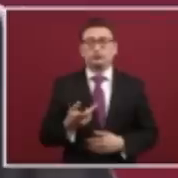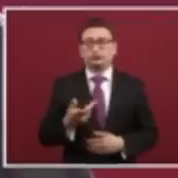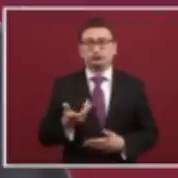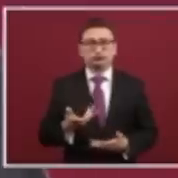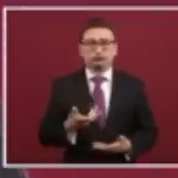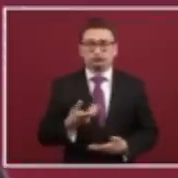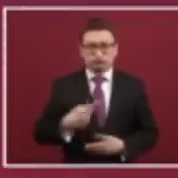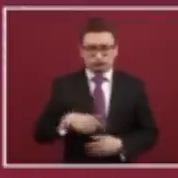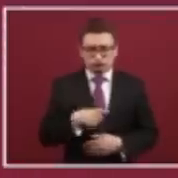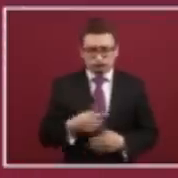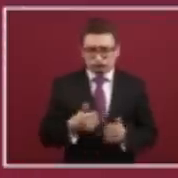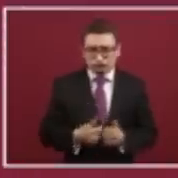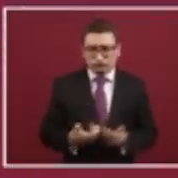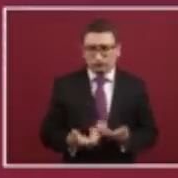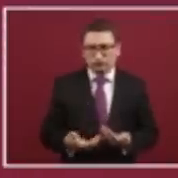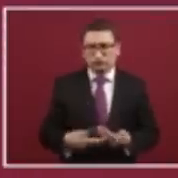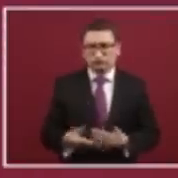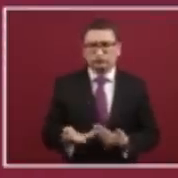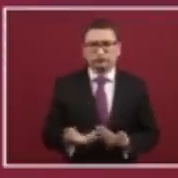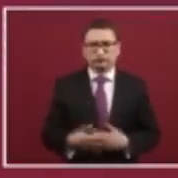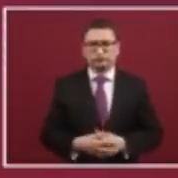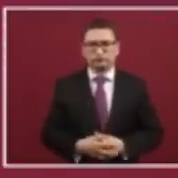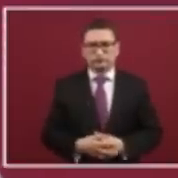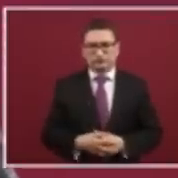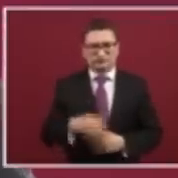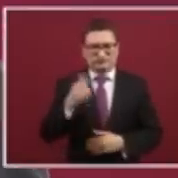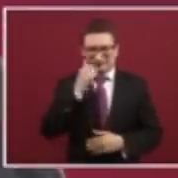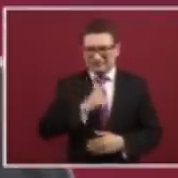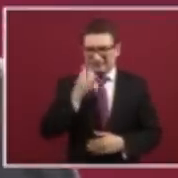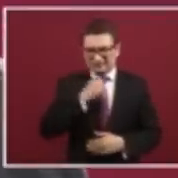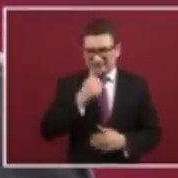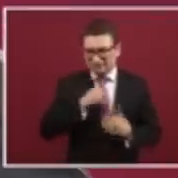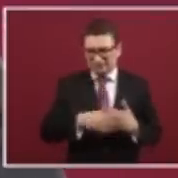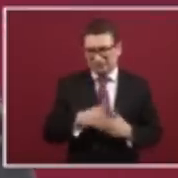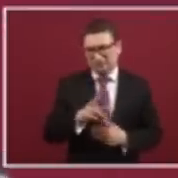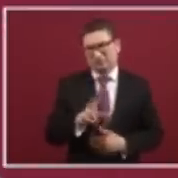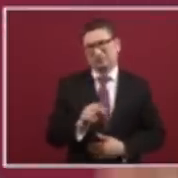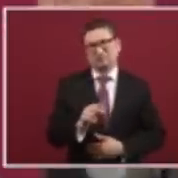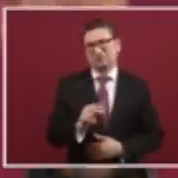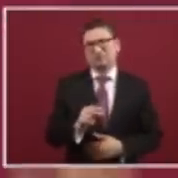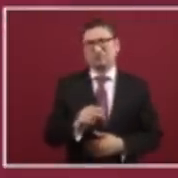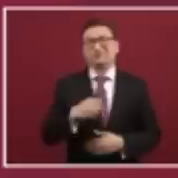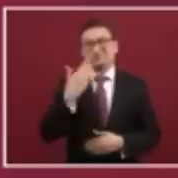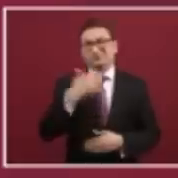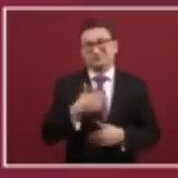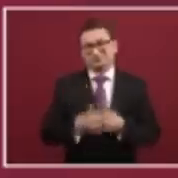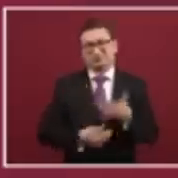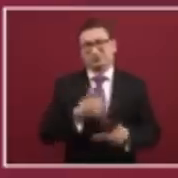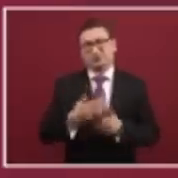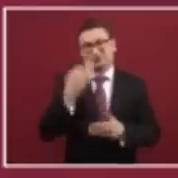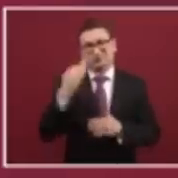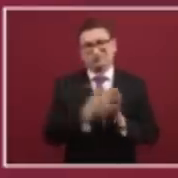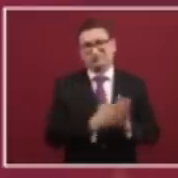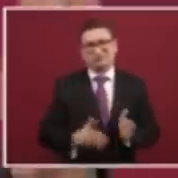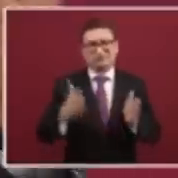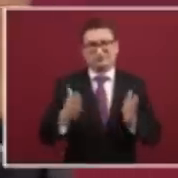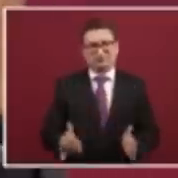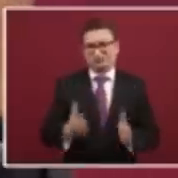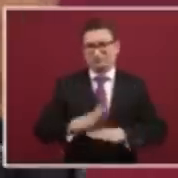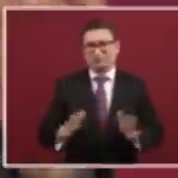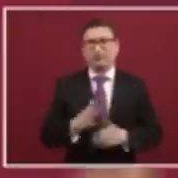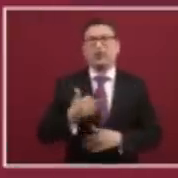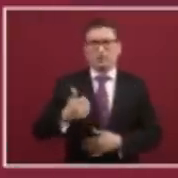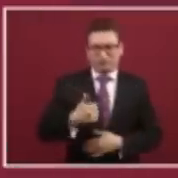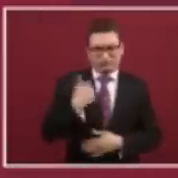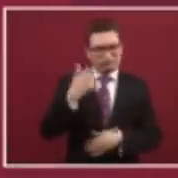echar raíces, no vamos a ser eternos. Este es un proceso, claro que hay que aprovechar